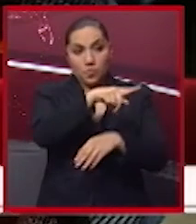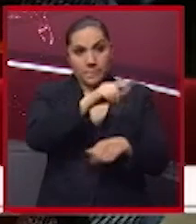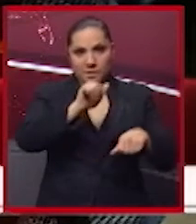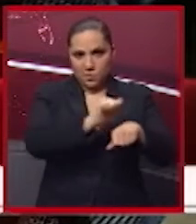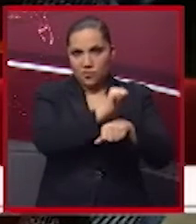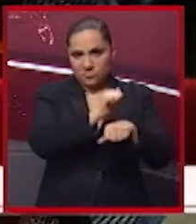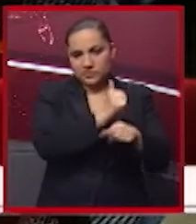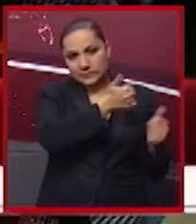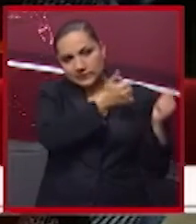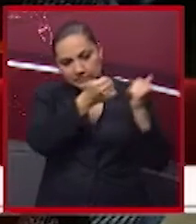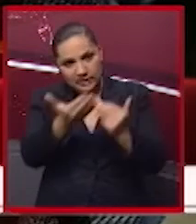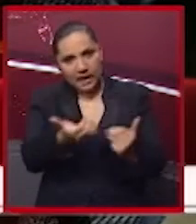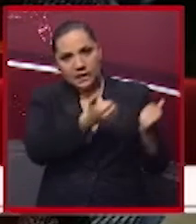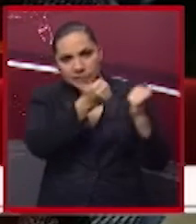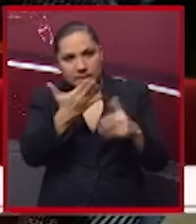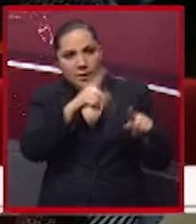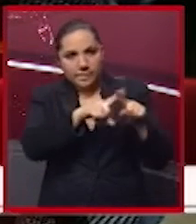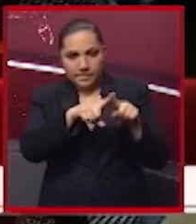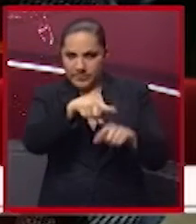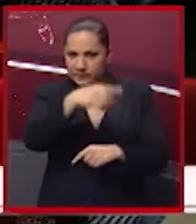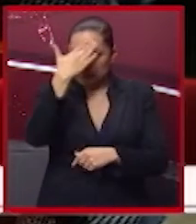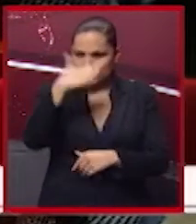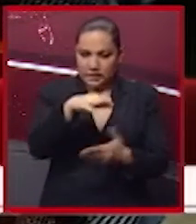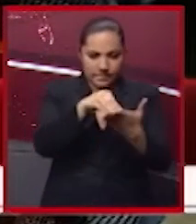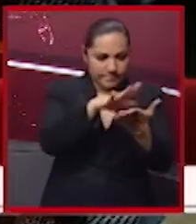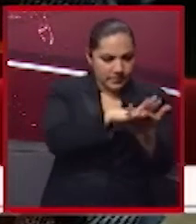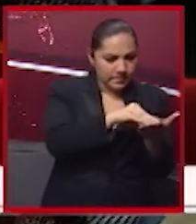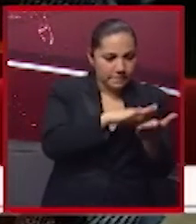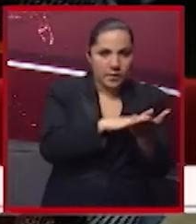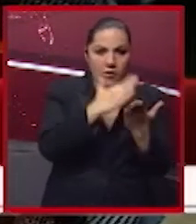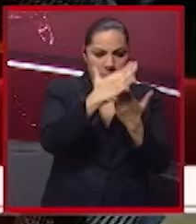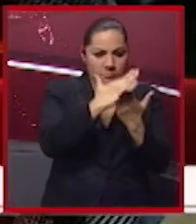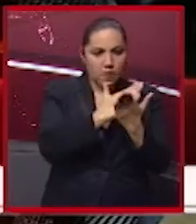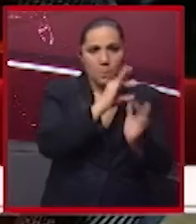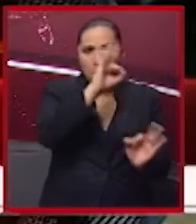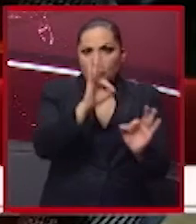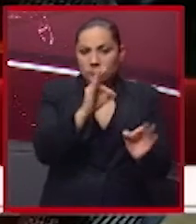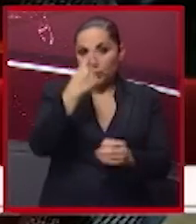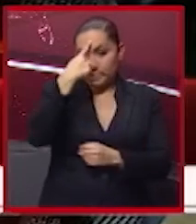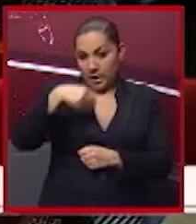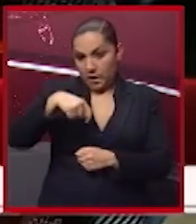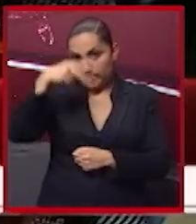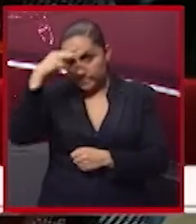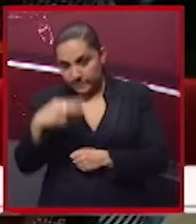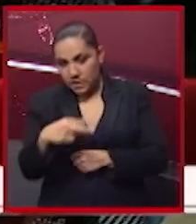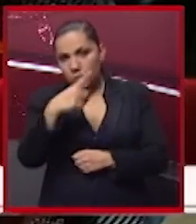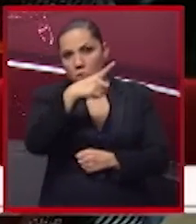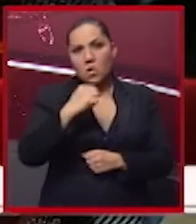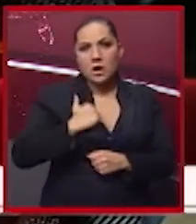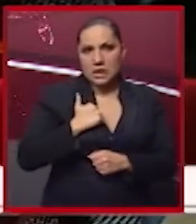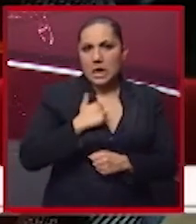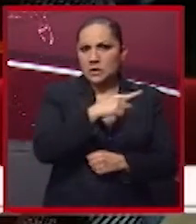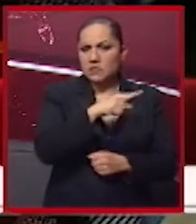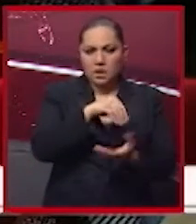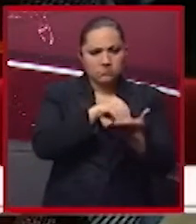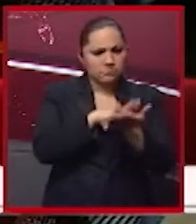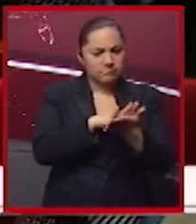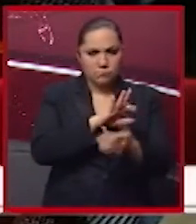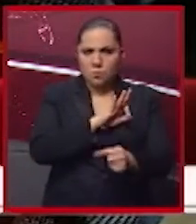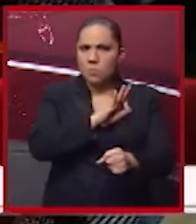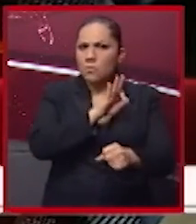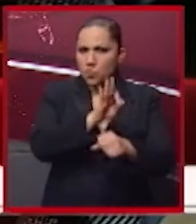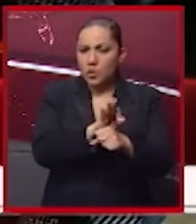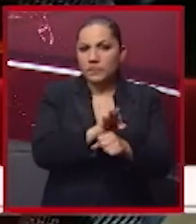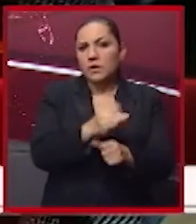la negociación quedó como medida de protección para nuestro país y para Canadá, que no entrará en vigor por lo menos en un par de